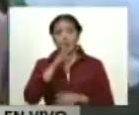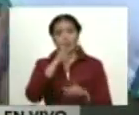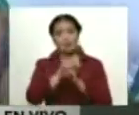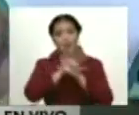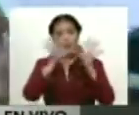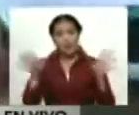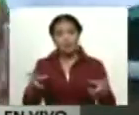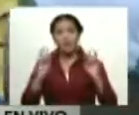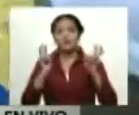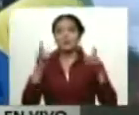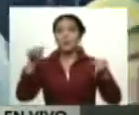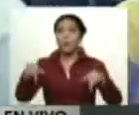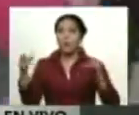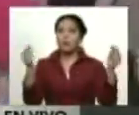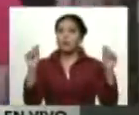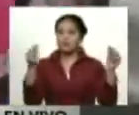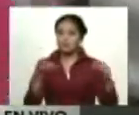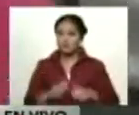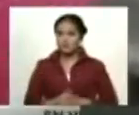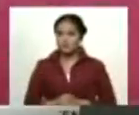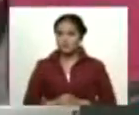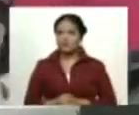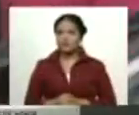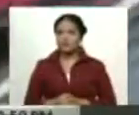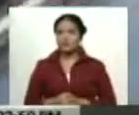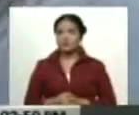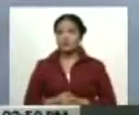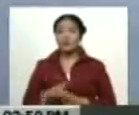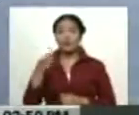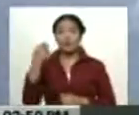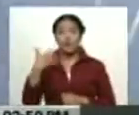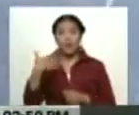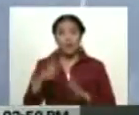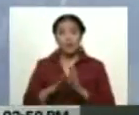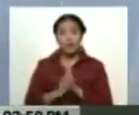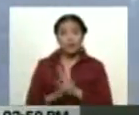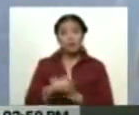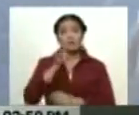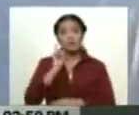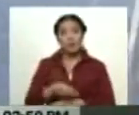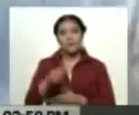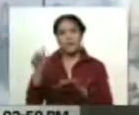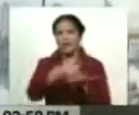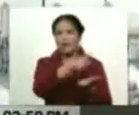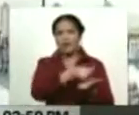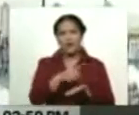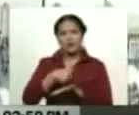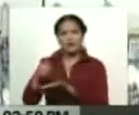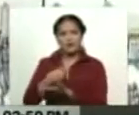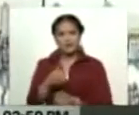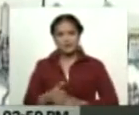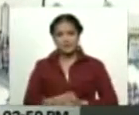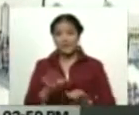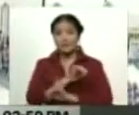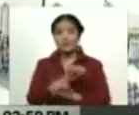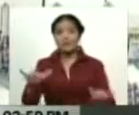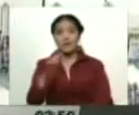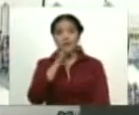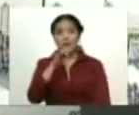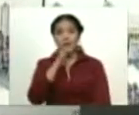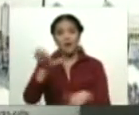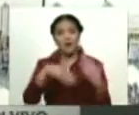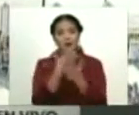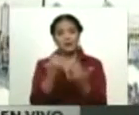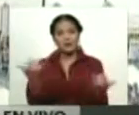lo que es el tema que les estábamos mencionando, la especulación, el acaparamiento y la escasez. Esta es la información que les